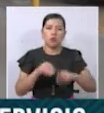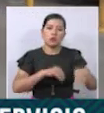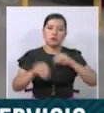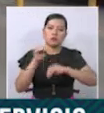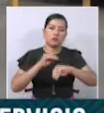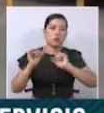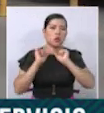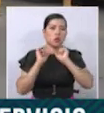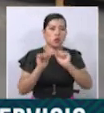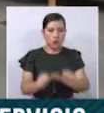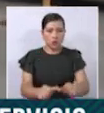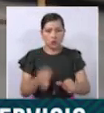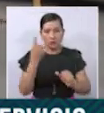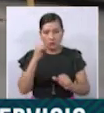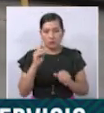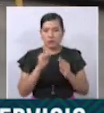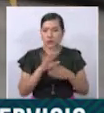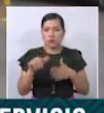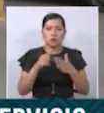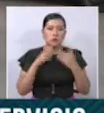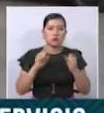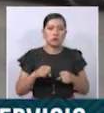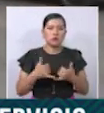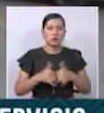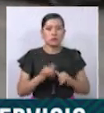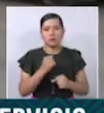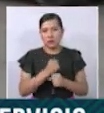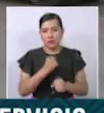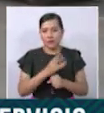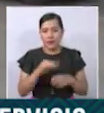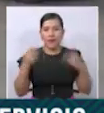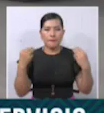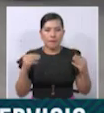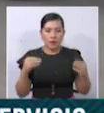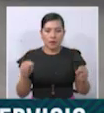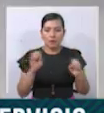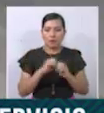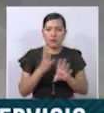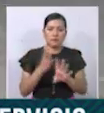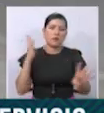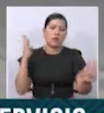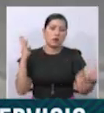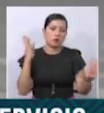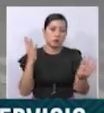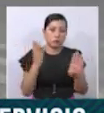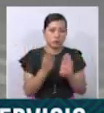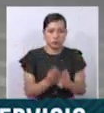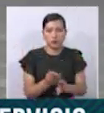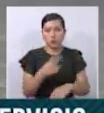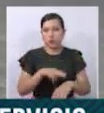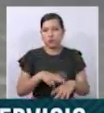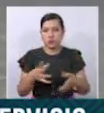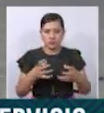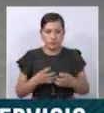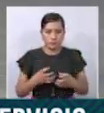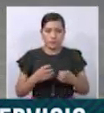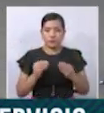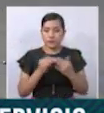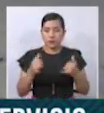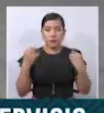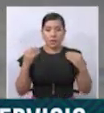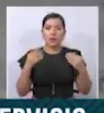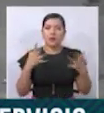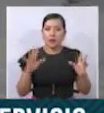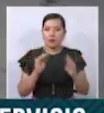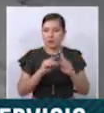ya sea en la comercialización, también para que las ventas, así también las filas vayan disminuyendo, ¿no? Tras la medida aplicada, comenzaron a reducir las filas en las estaciones